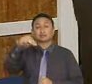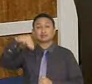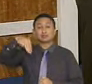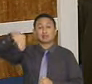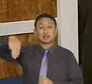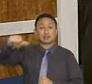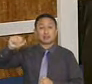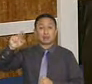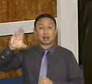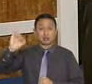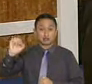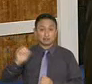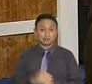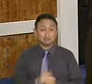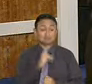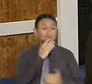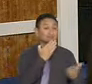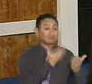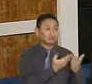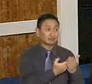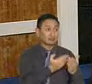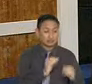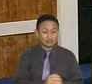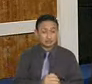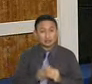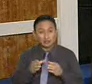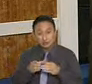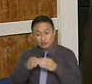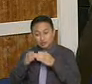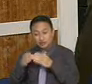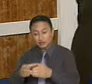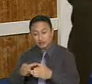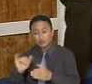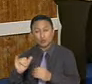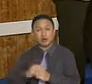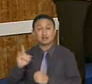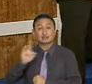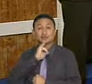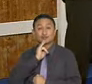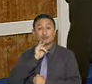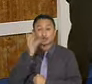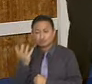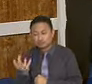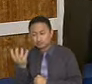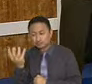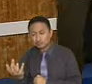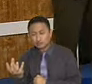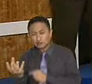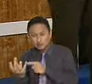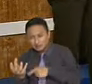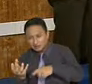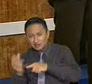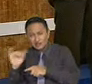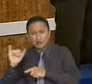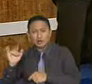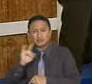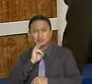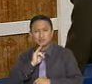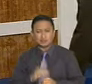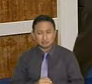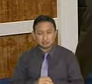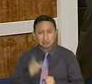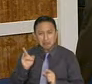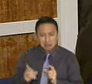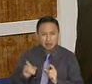incluso gracias que tiene un un rinconcito de un rinconcito unas cositas